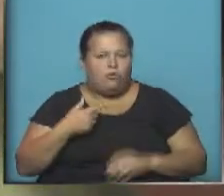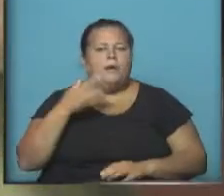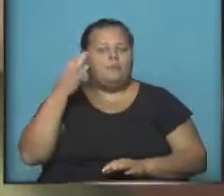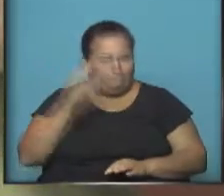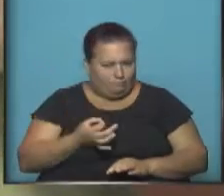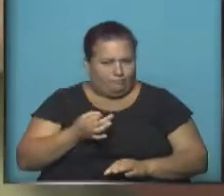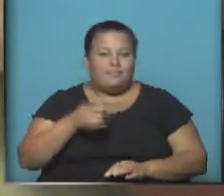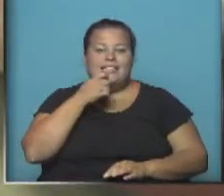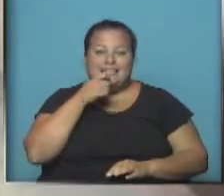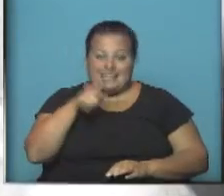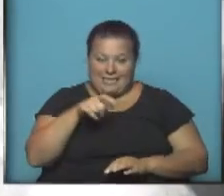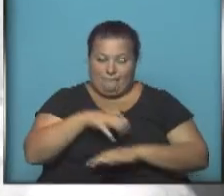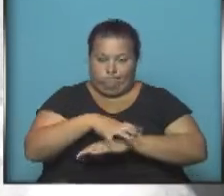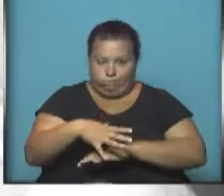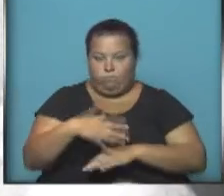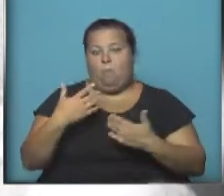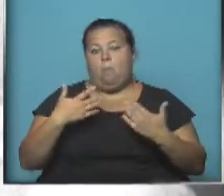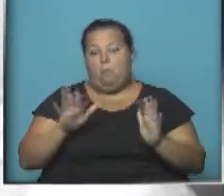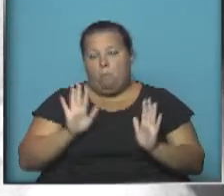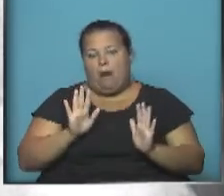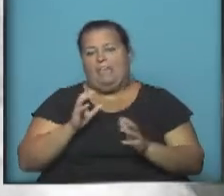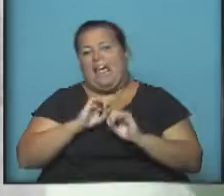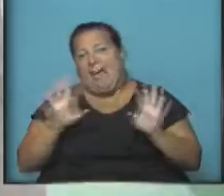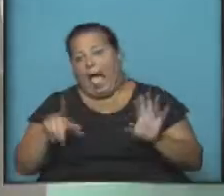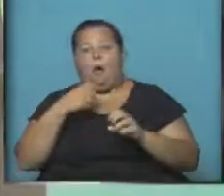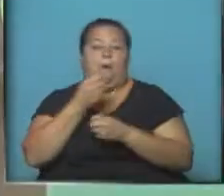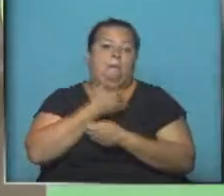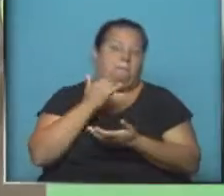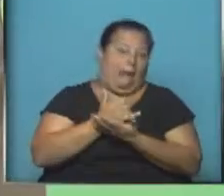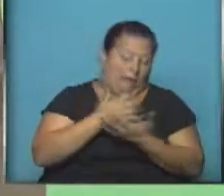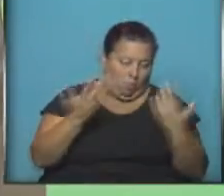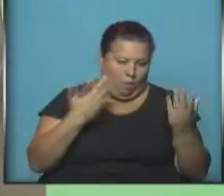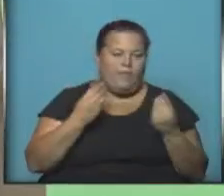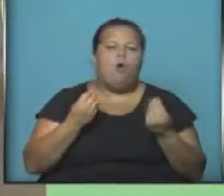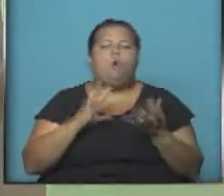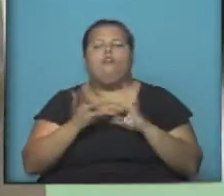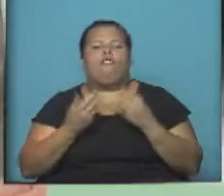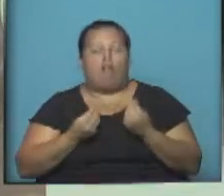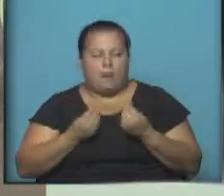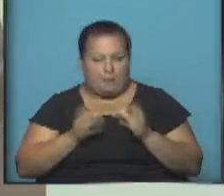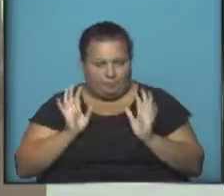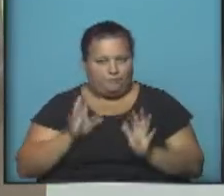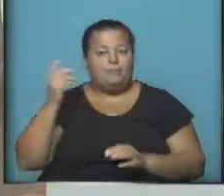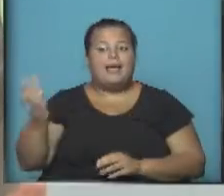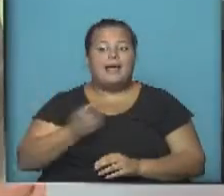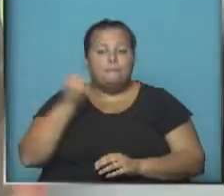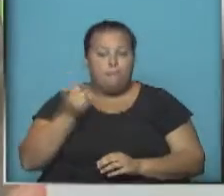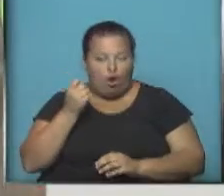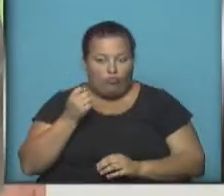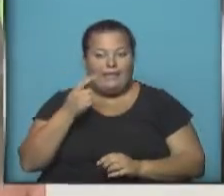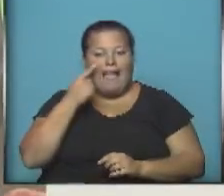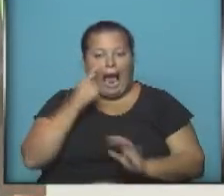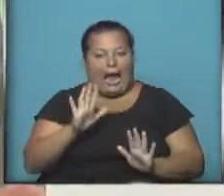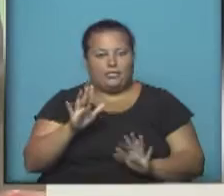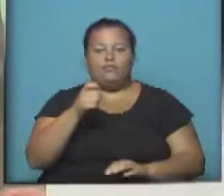Concretamente, frente a este cuadro, que puede ser obviamente de menos grave a más grave, pero ¿qué es lo que nosotros deberíamos de hacer? Bueno, es importante prestar atención